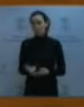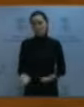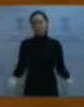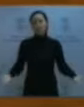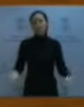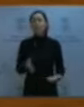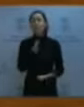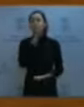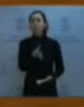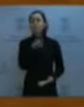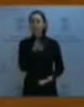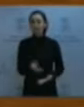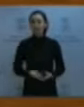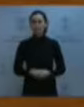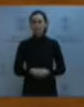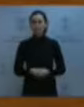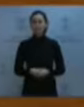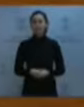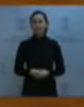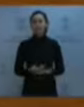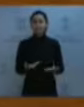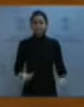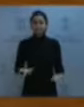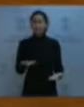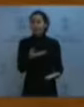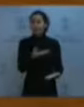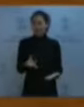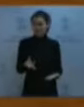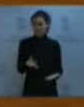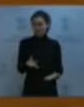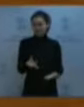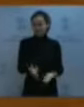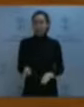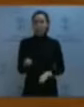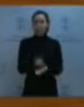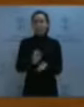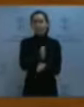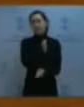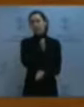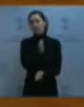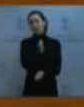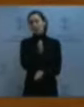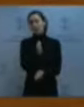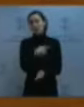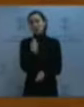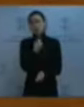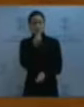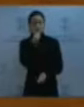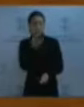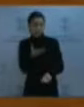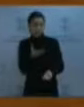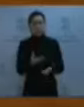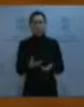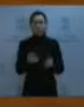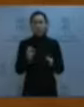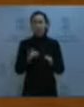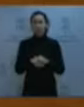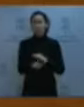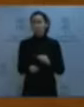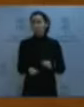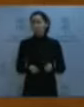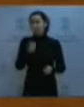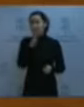vista. La deuda, evidentemente se recurre a la deuda, usted lo ha dicho, no tenemos nada que objetar, es un recurso más, porque sin deuda